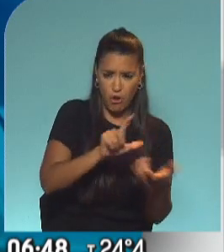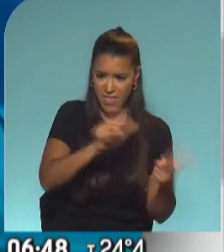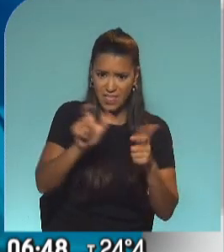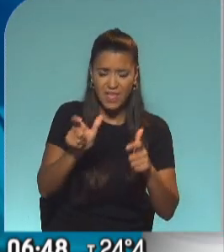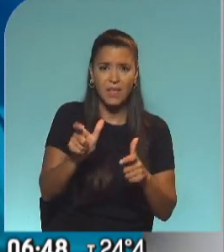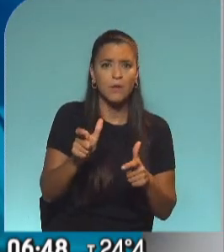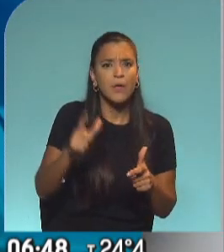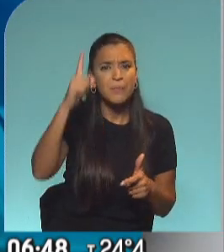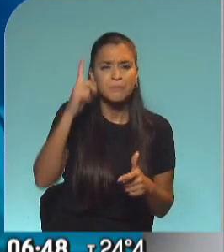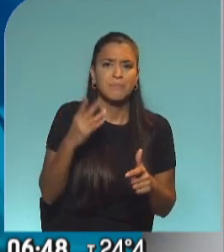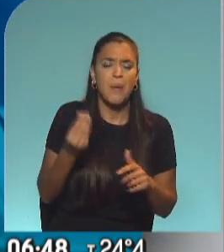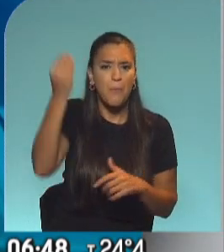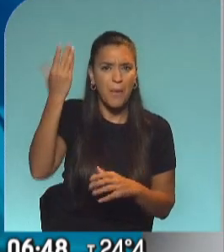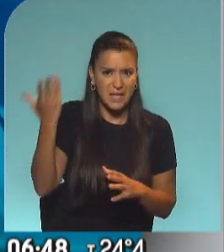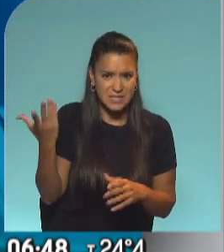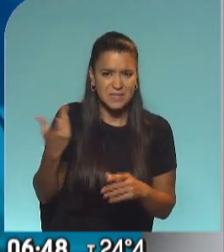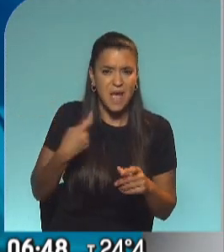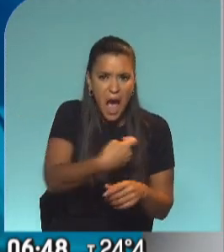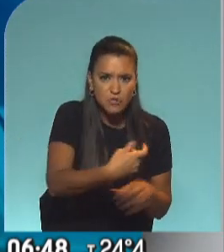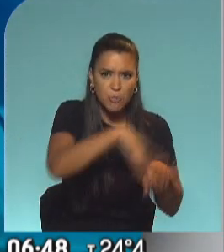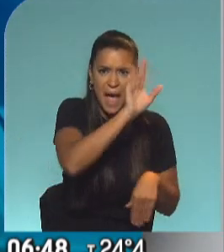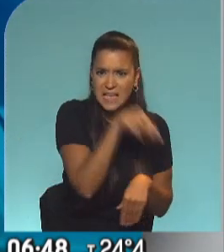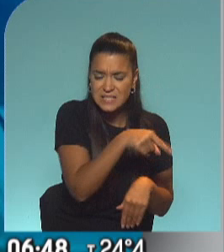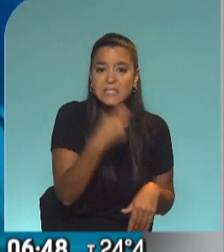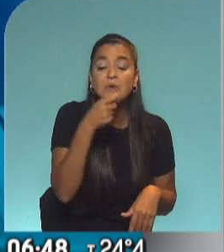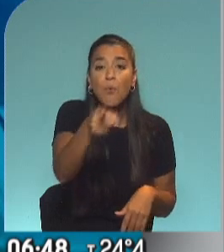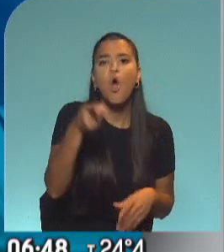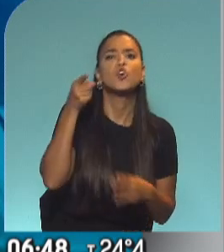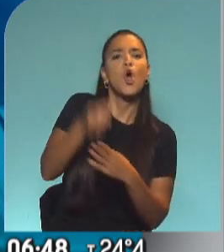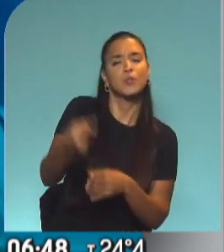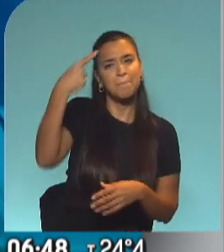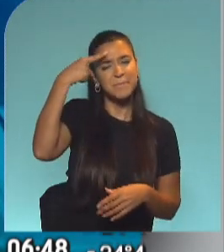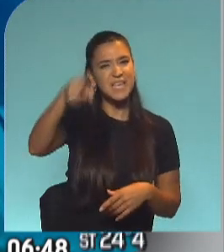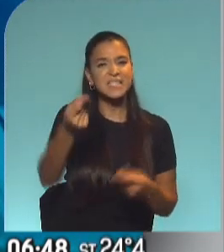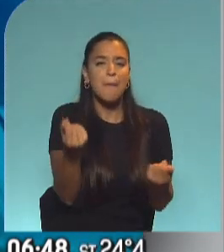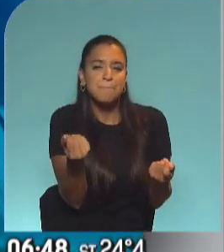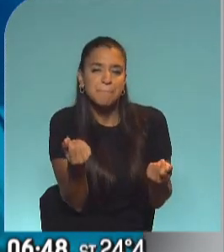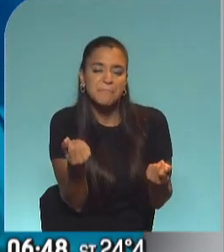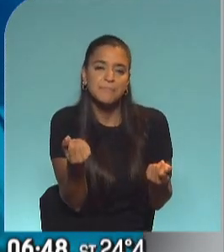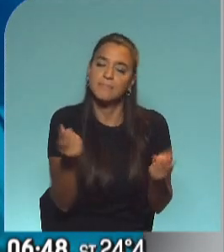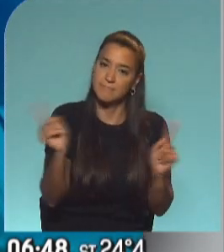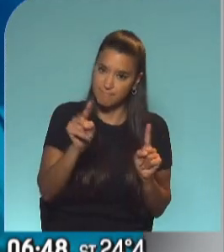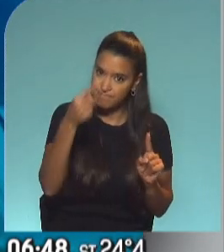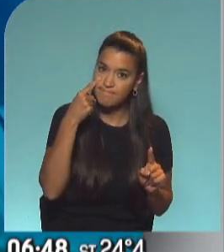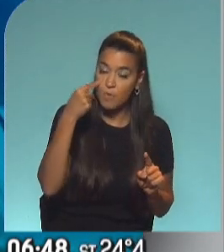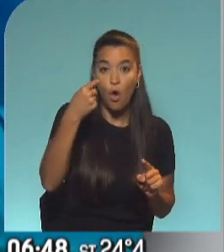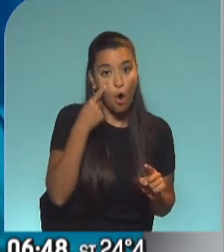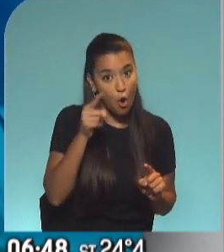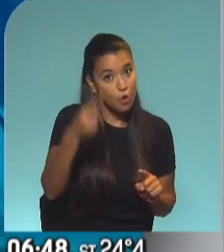son 10 veces menor gasto. O sea, que si estás en contra por la mirada fiscalista... No es así. Ahí te lo tienes